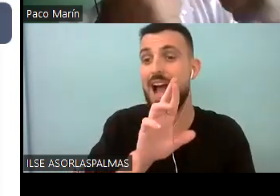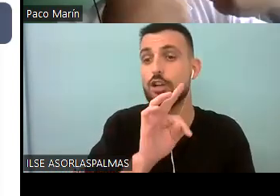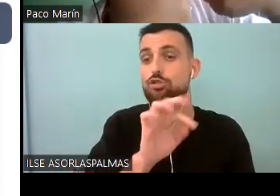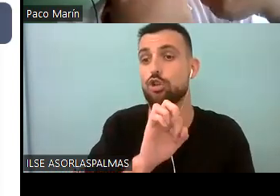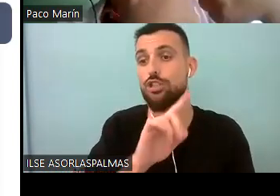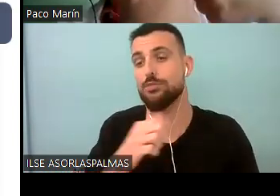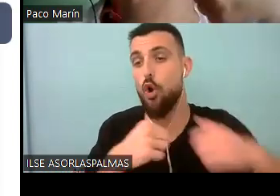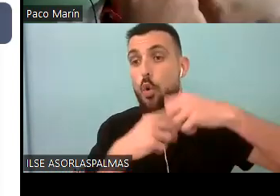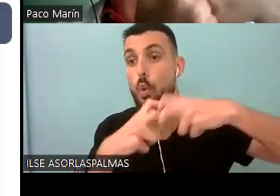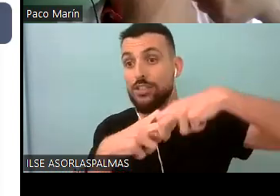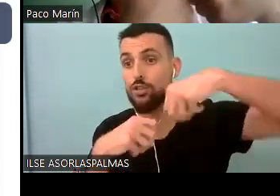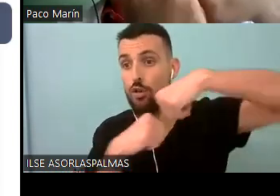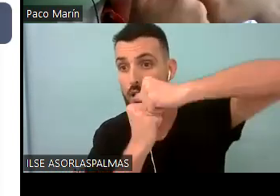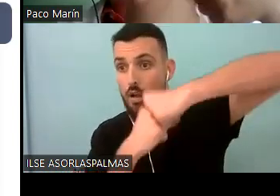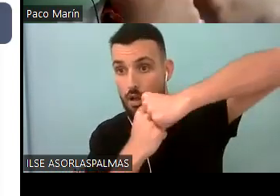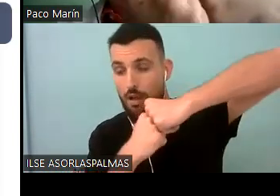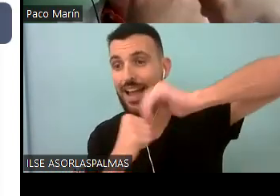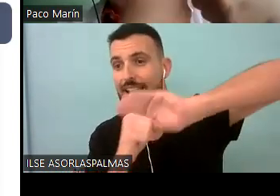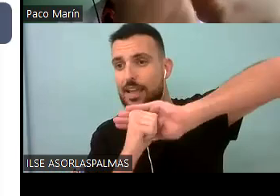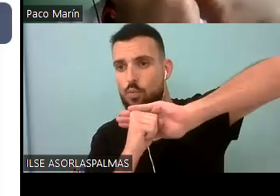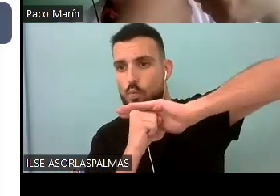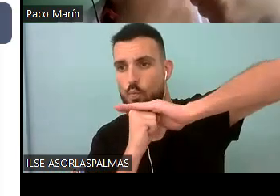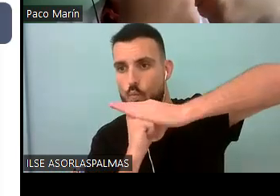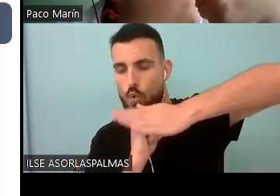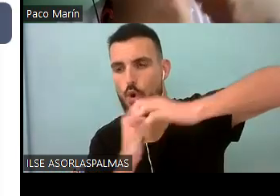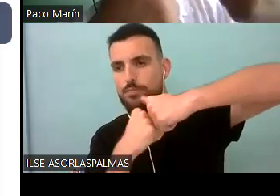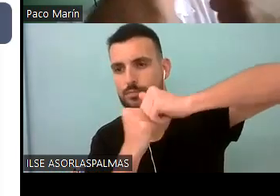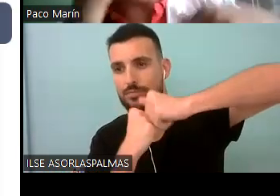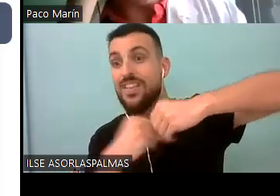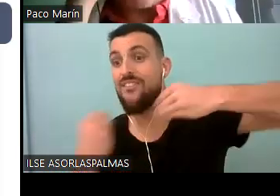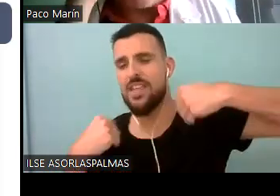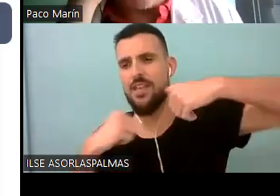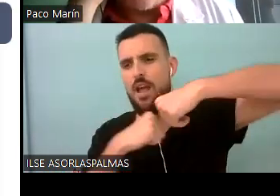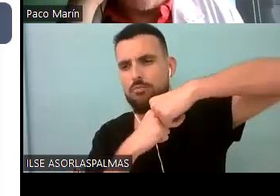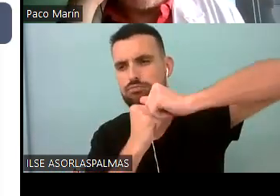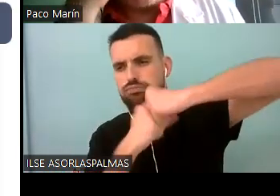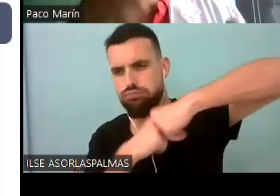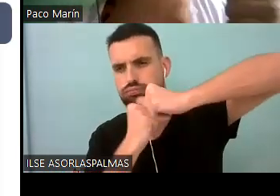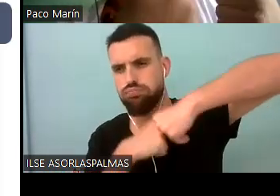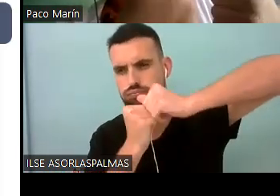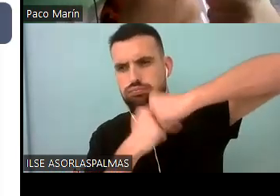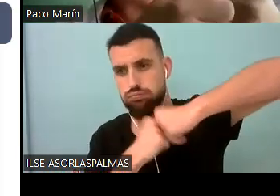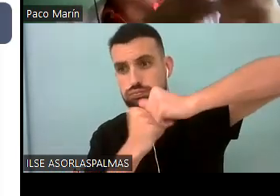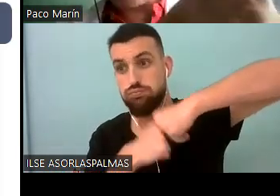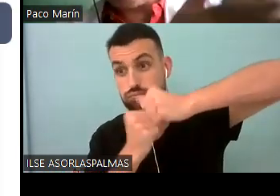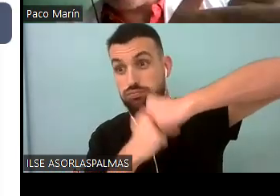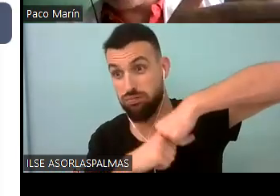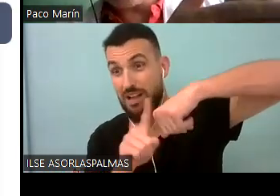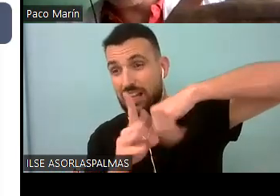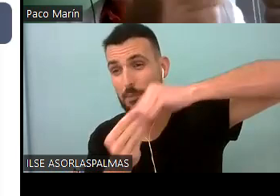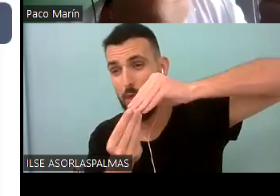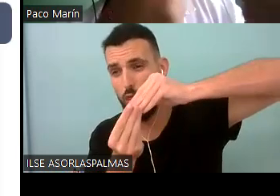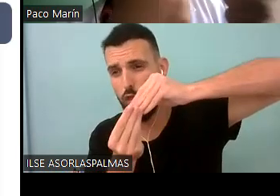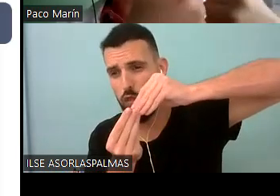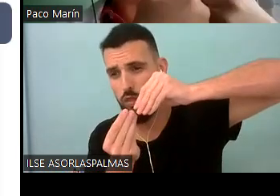cartílago, pues es hueso contra hueso que van rozando a lo largo de la vida dentro de la articulación. Vale, pues este cartílago se va